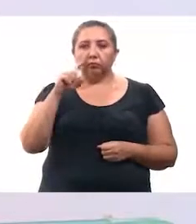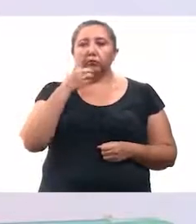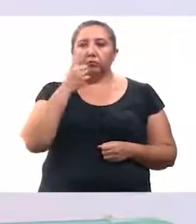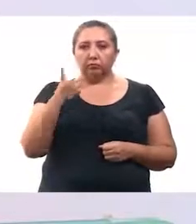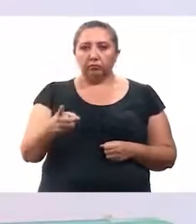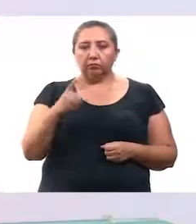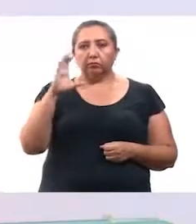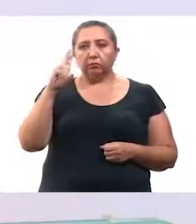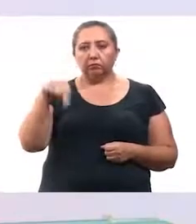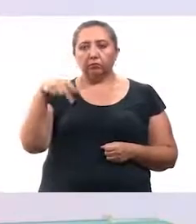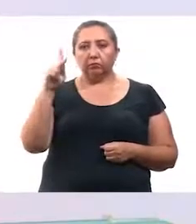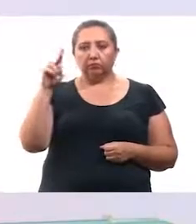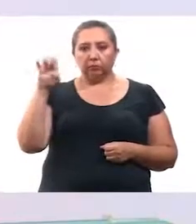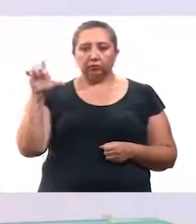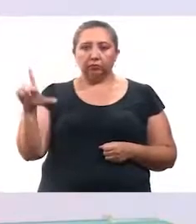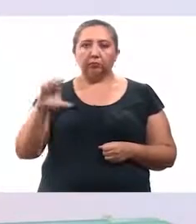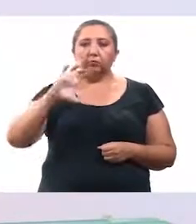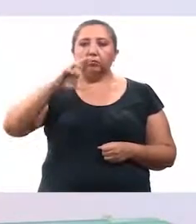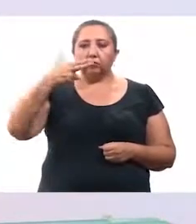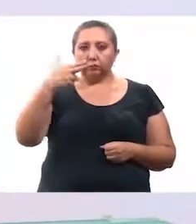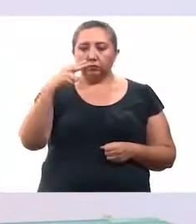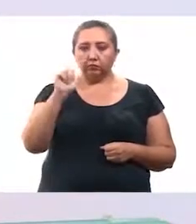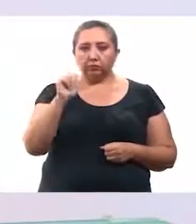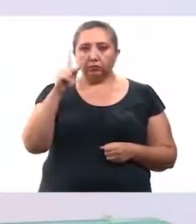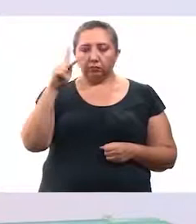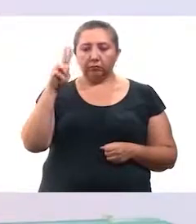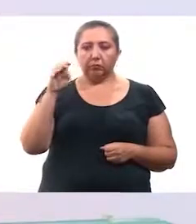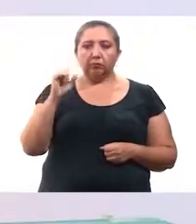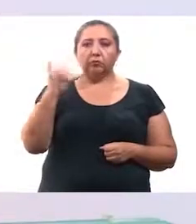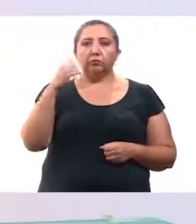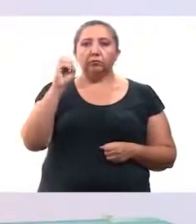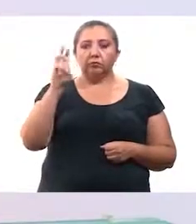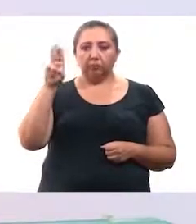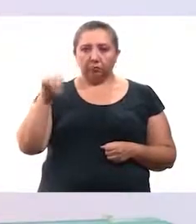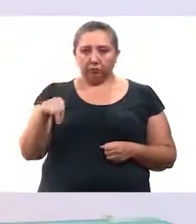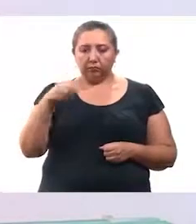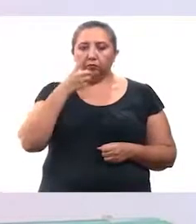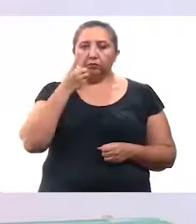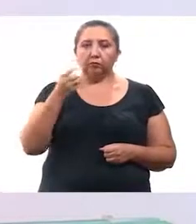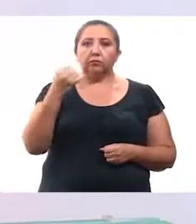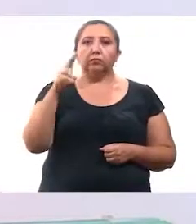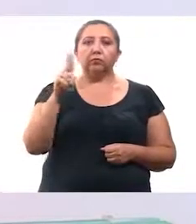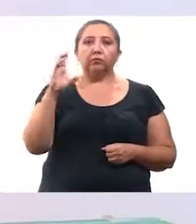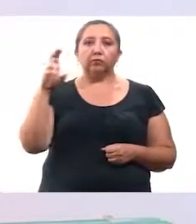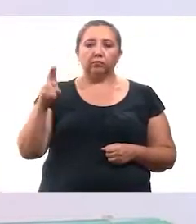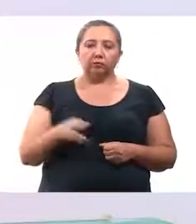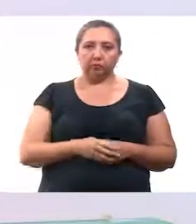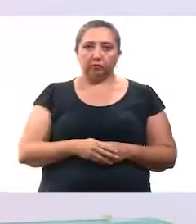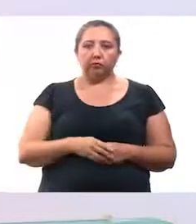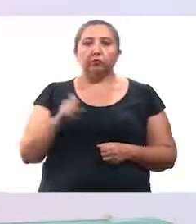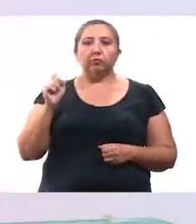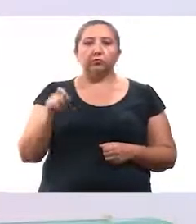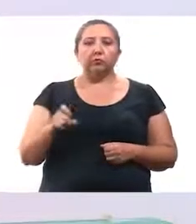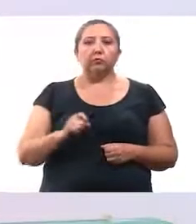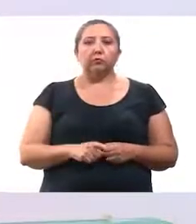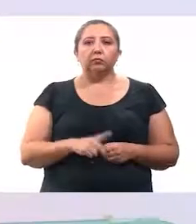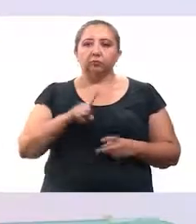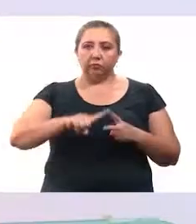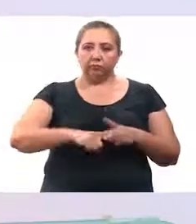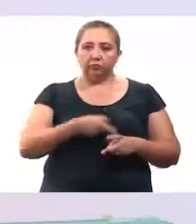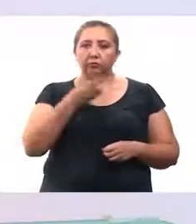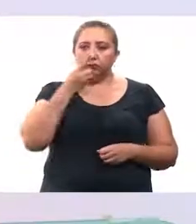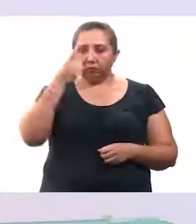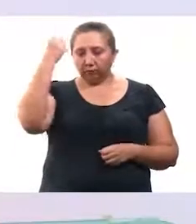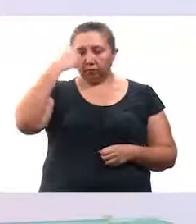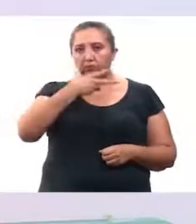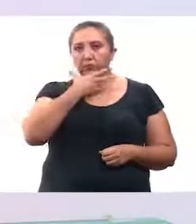Cansacap, Cuncunul, Chapap, Tzam, Yobaín, Xochitl y Ucú. Asimismo, arrancó la